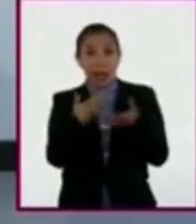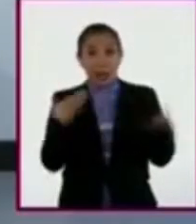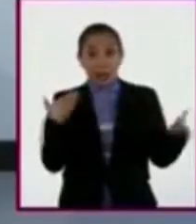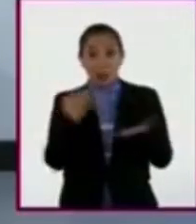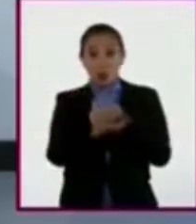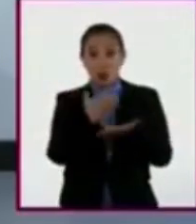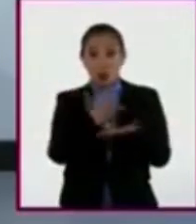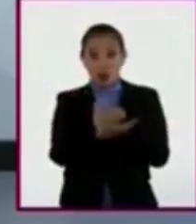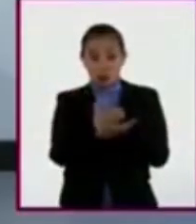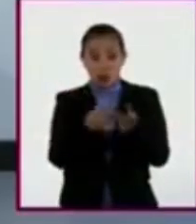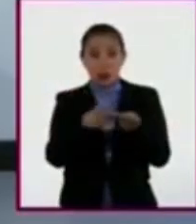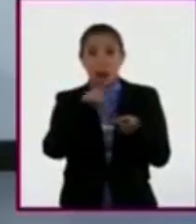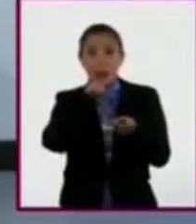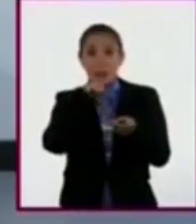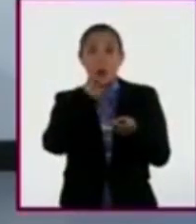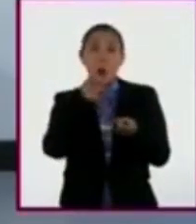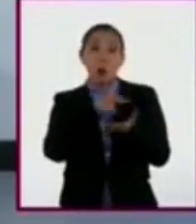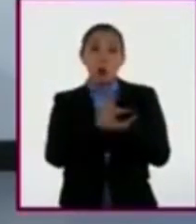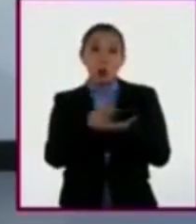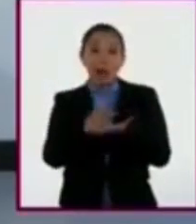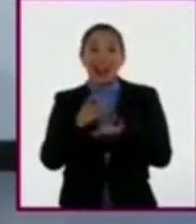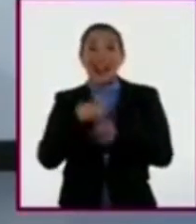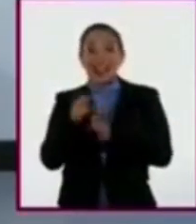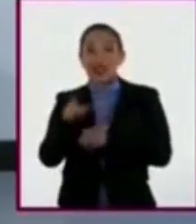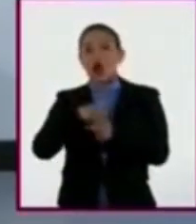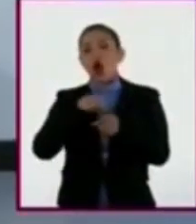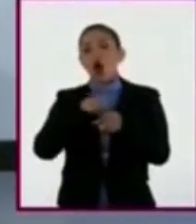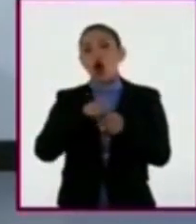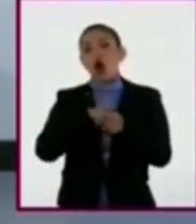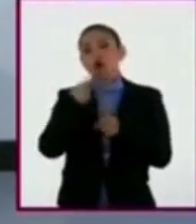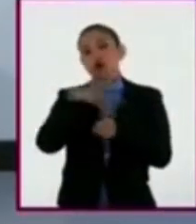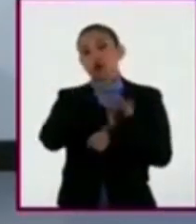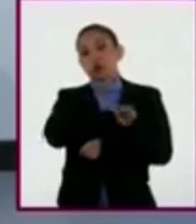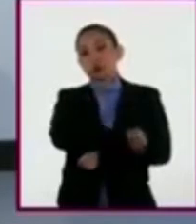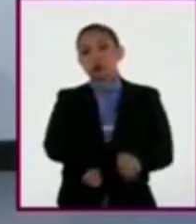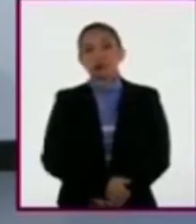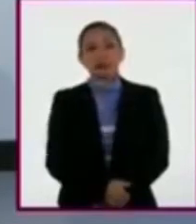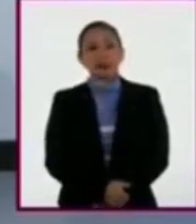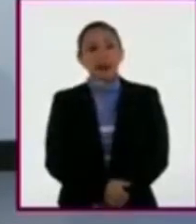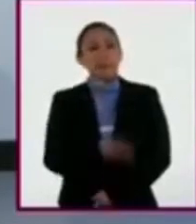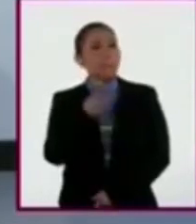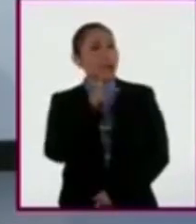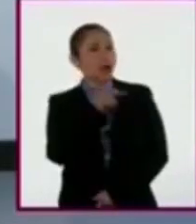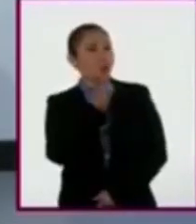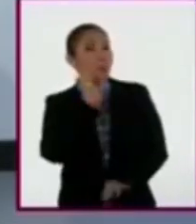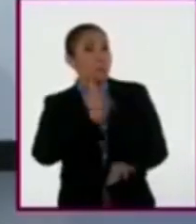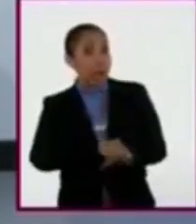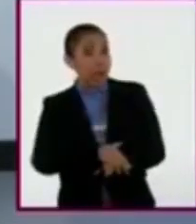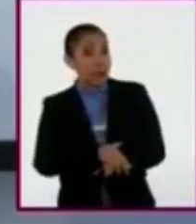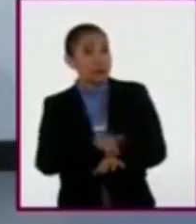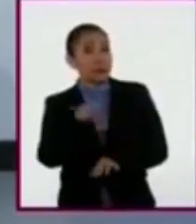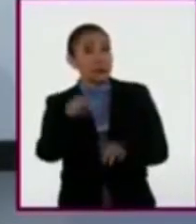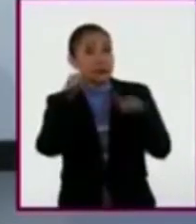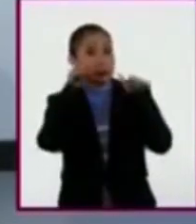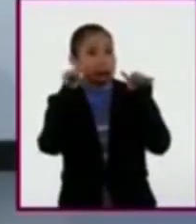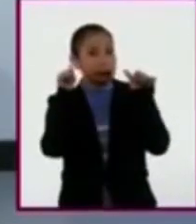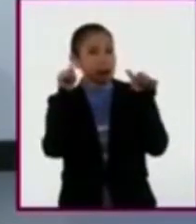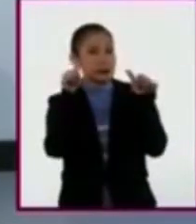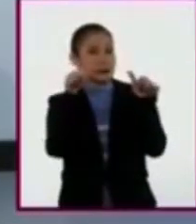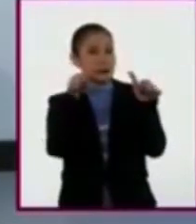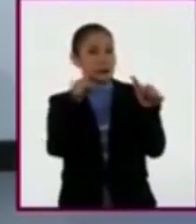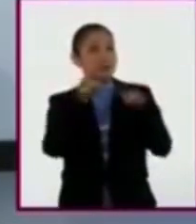su cuaderno, lápiz o pluma y los colores de su preferencia. Pero, sobre todo, presten